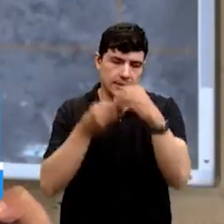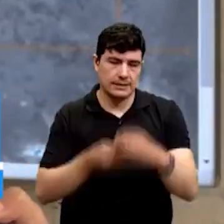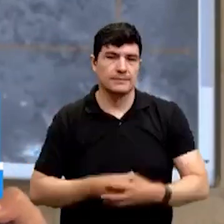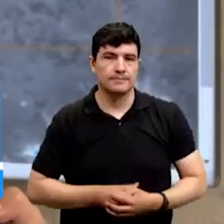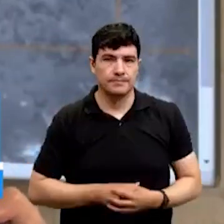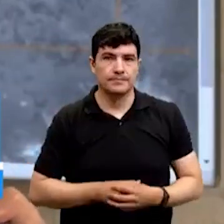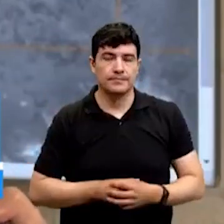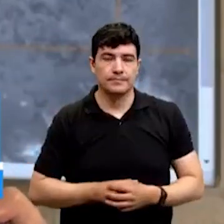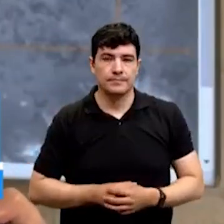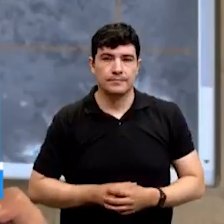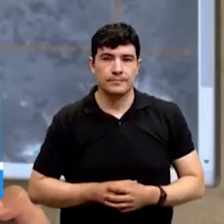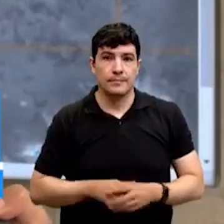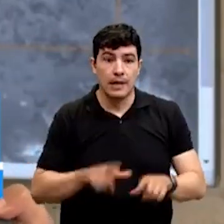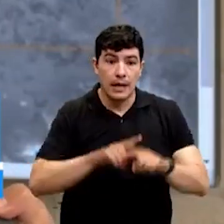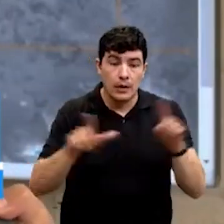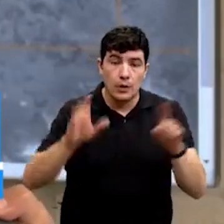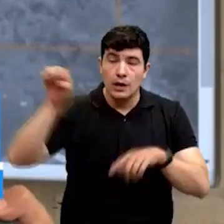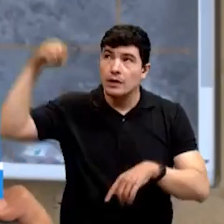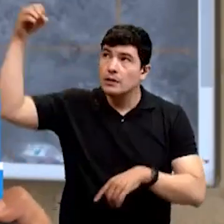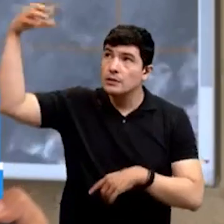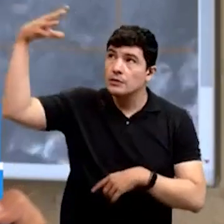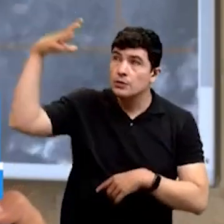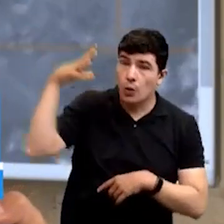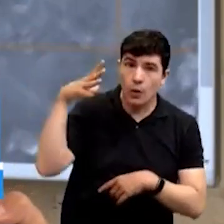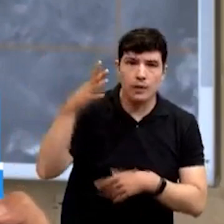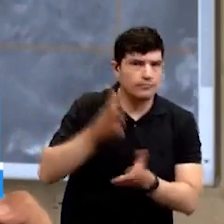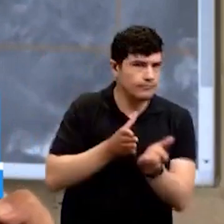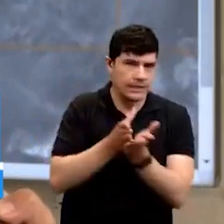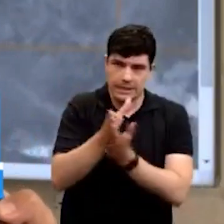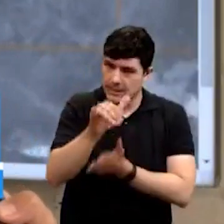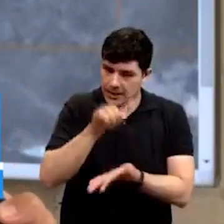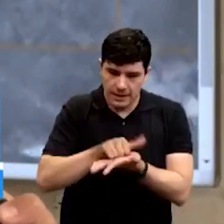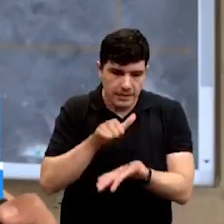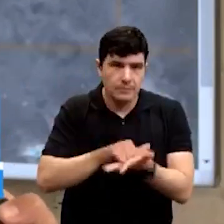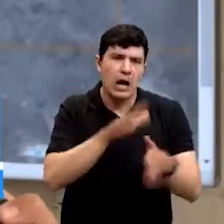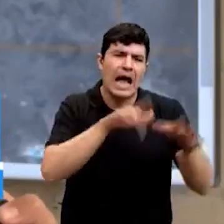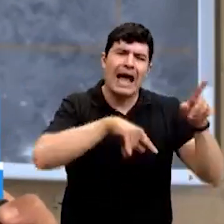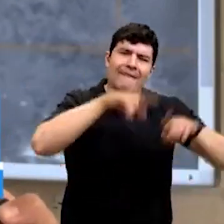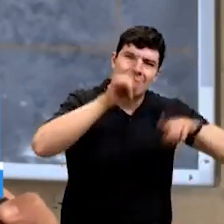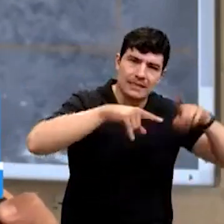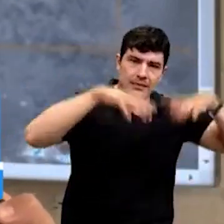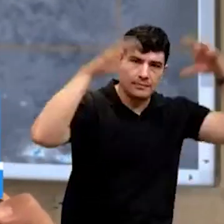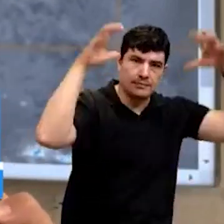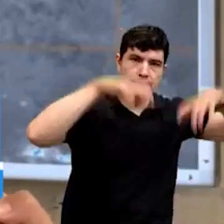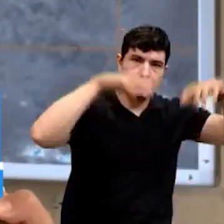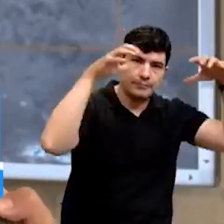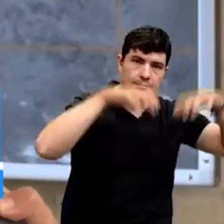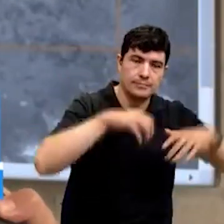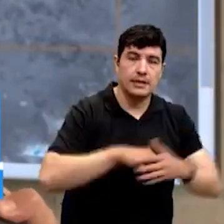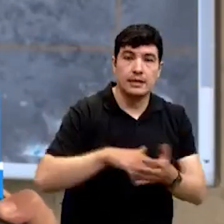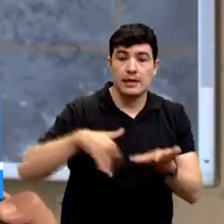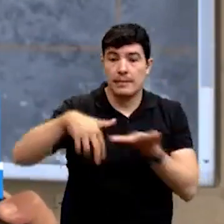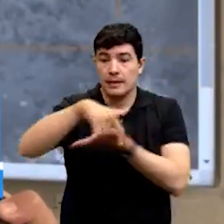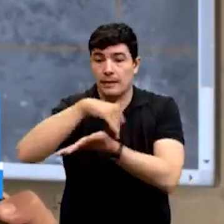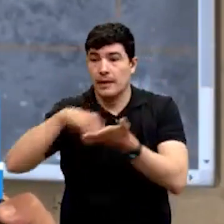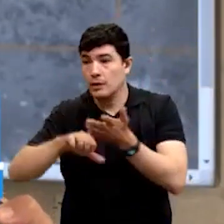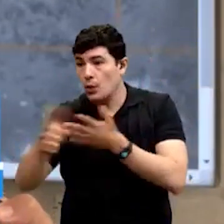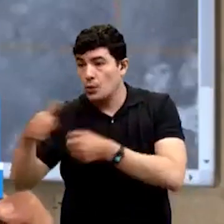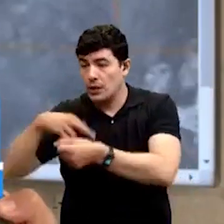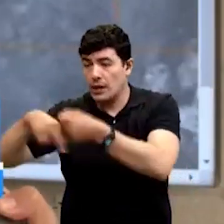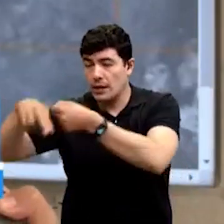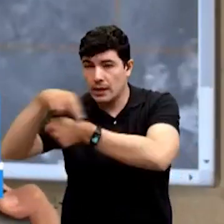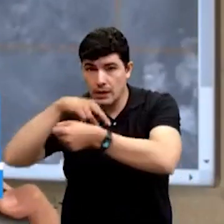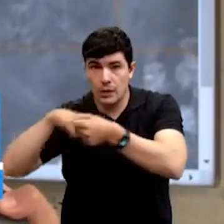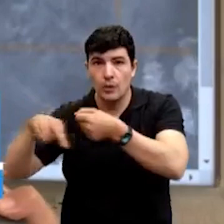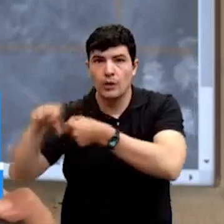mantenido el fenómeno del Niño, la temporada de menos lluvias para Santander y en otras regiones del departamento, alejado de la